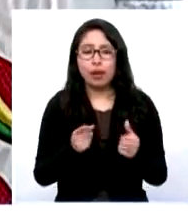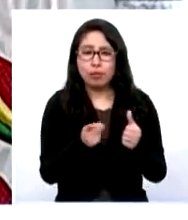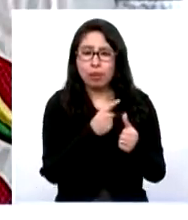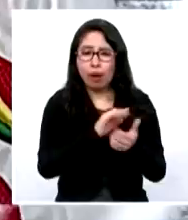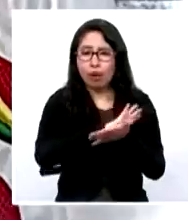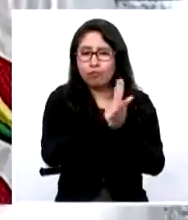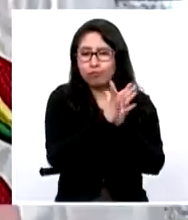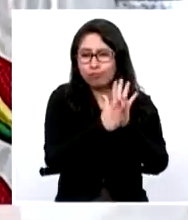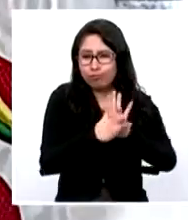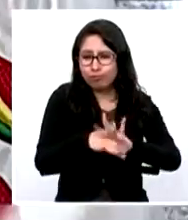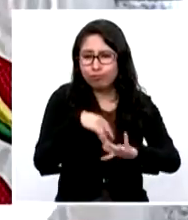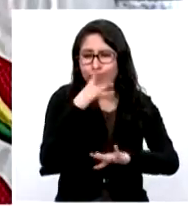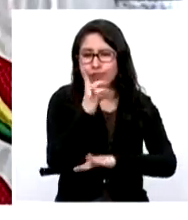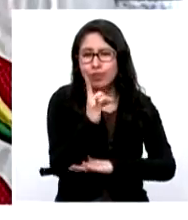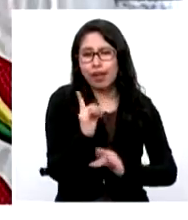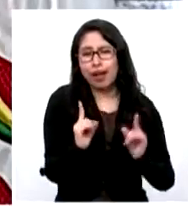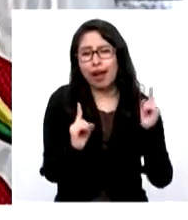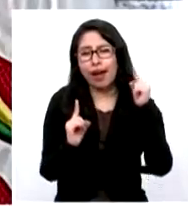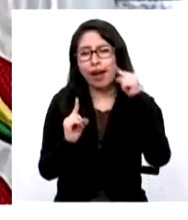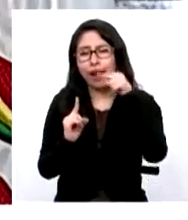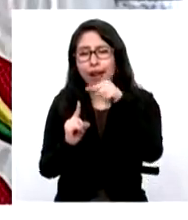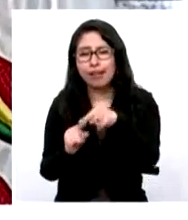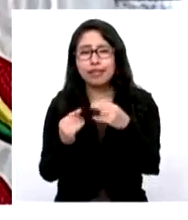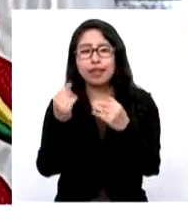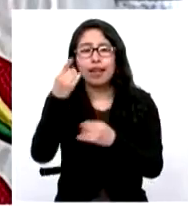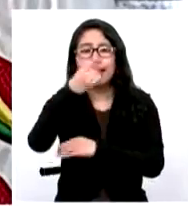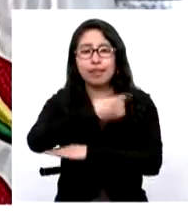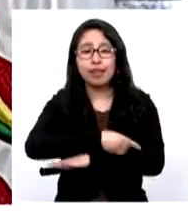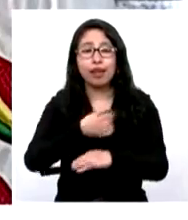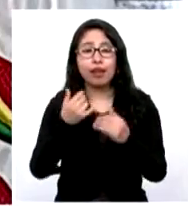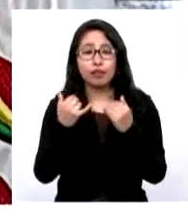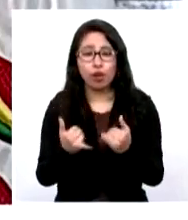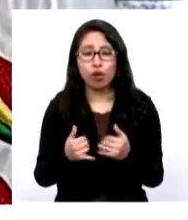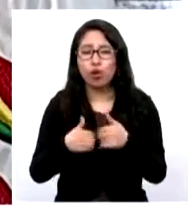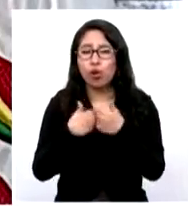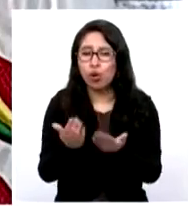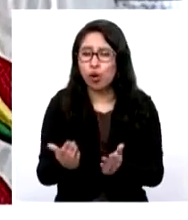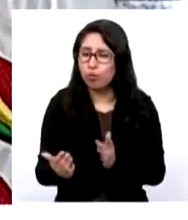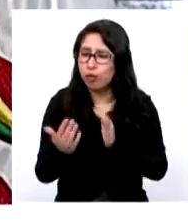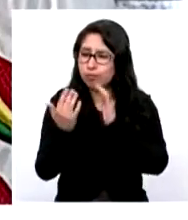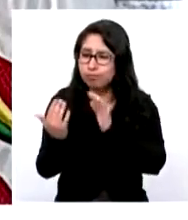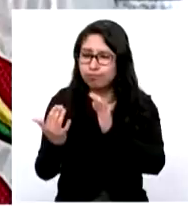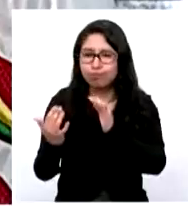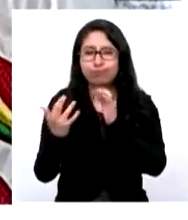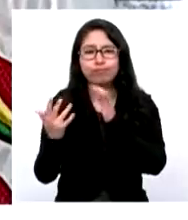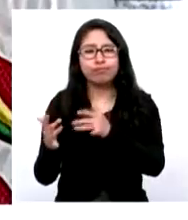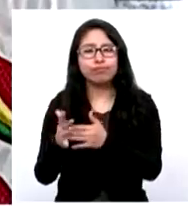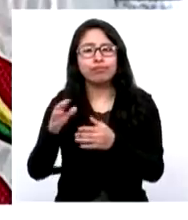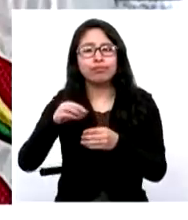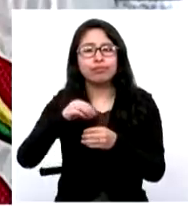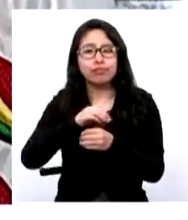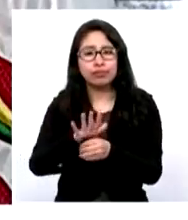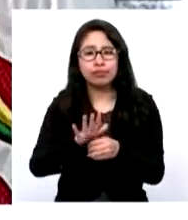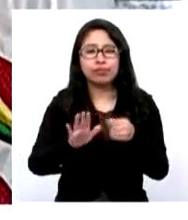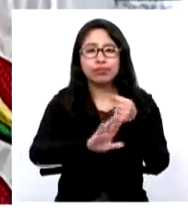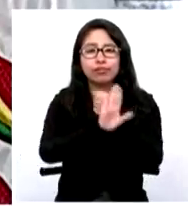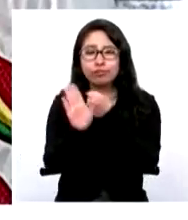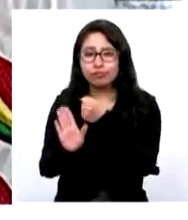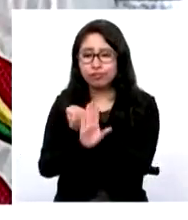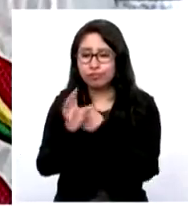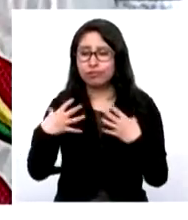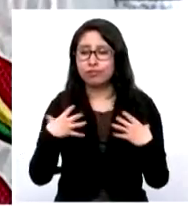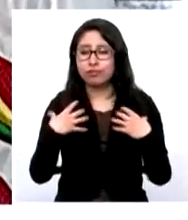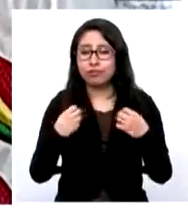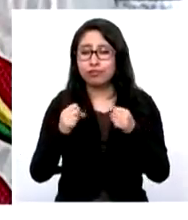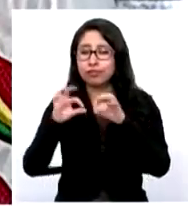del país hasta la gestión y forma de enfrentar la pandemia del coronavirus, preservando la salud y la vida de las